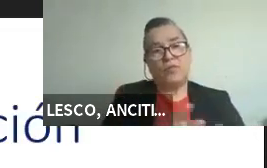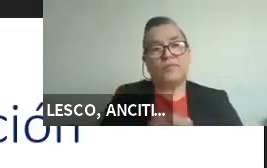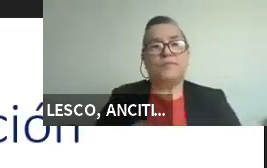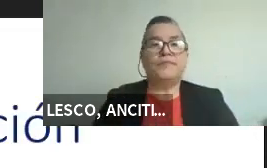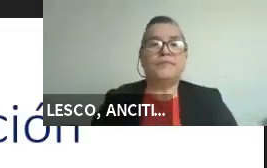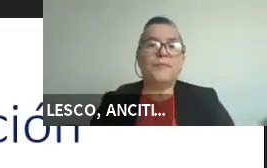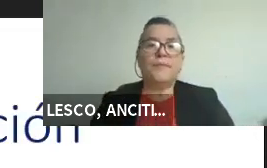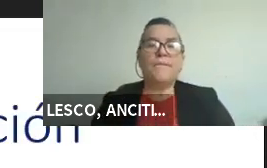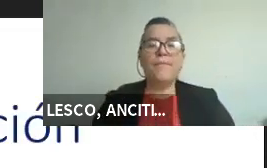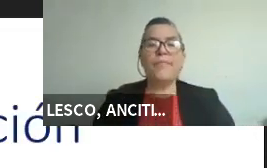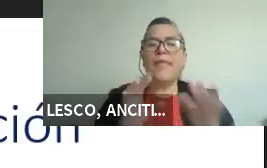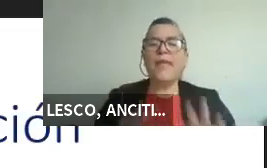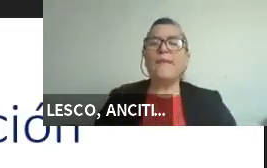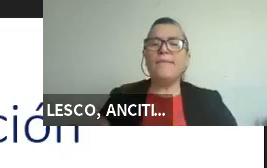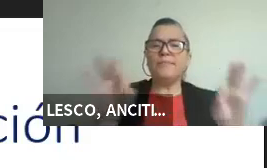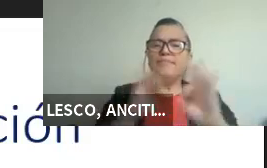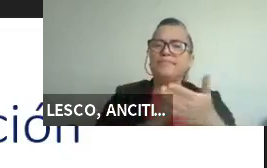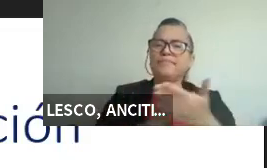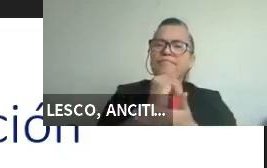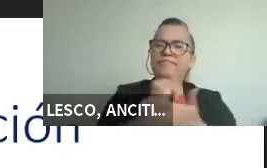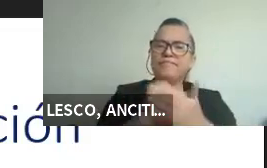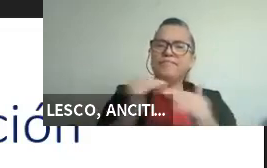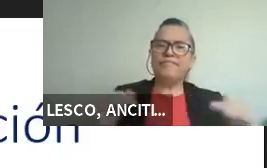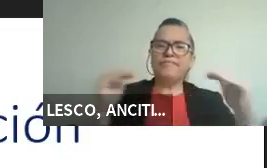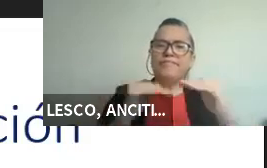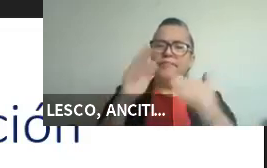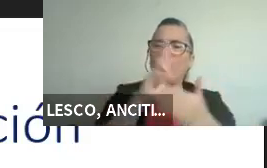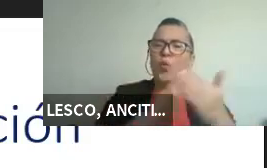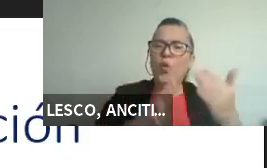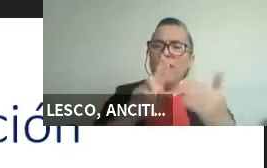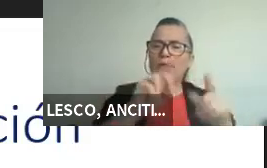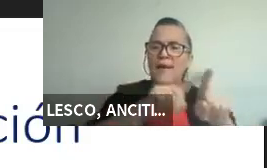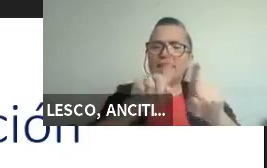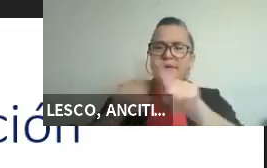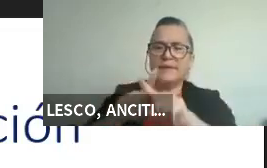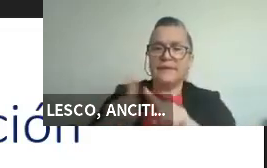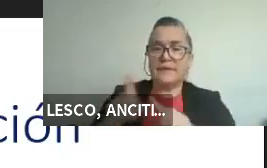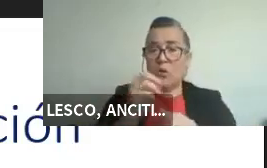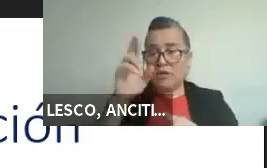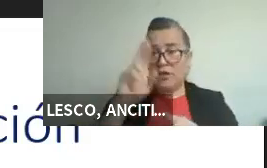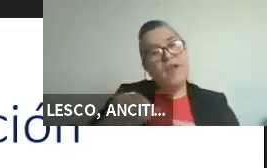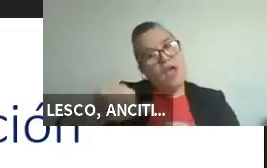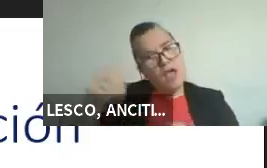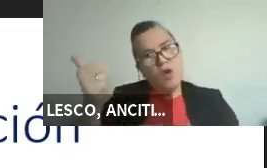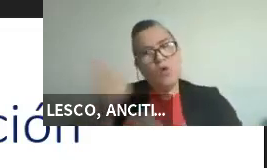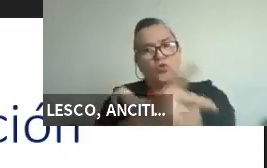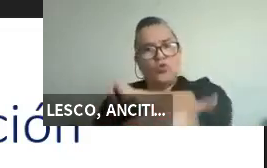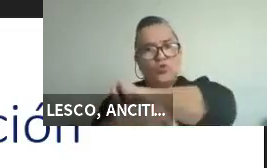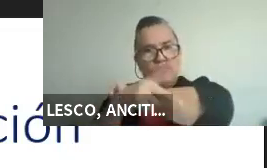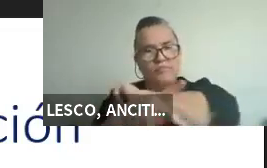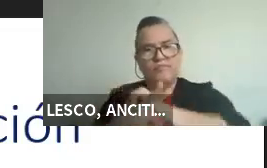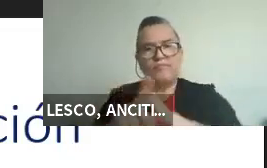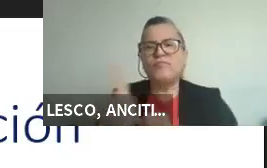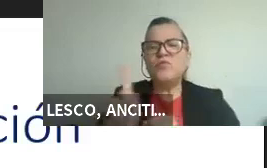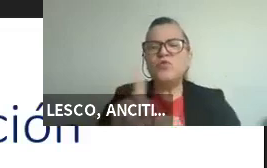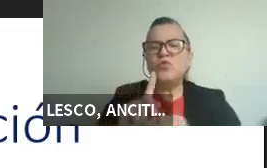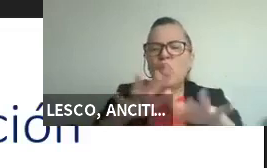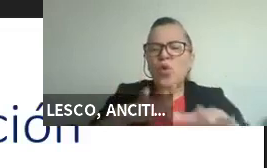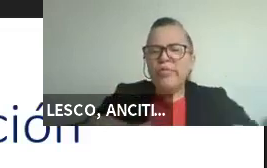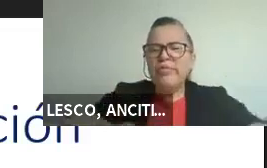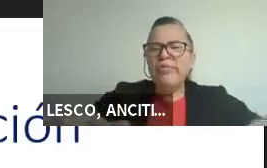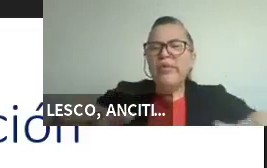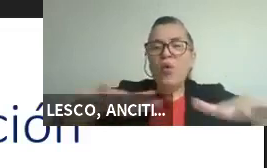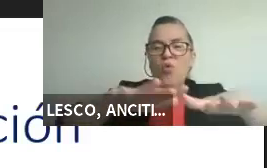es importante que la investigación a nivel de universidades en costa rica y en otros países se ubique en el contexto de la